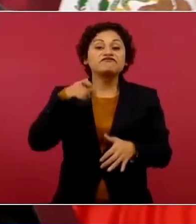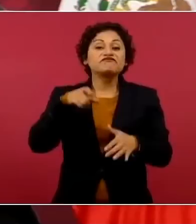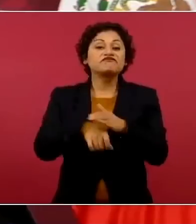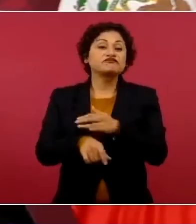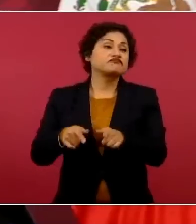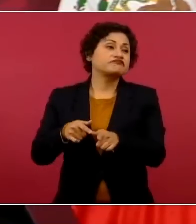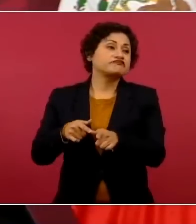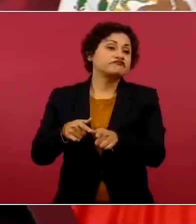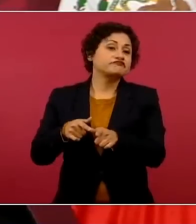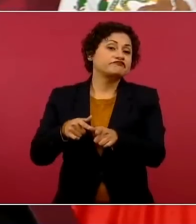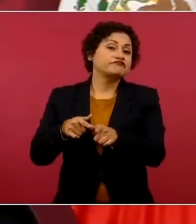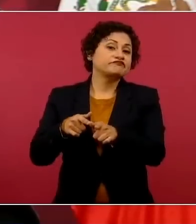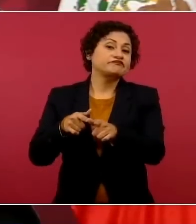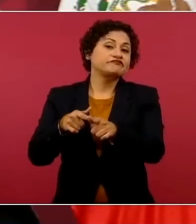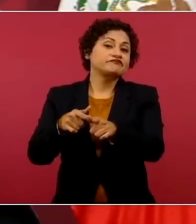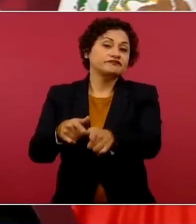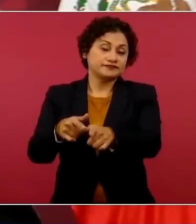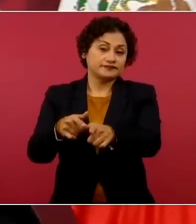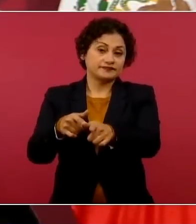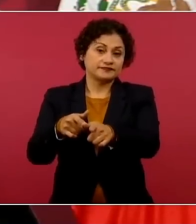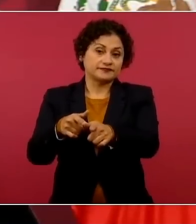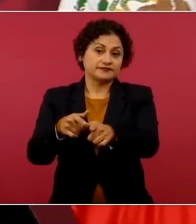compraban